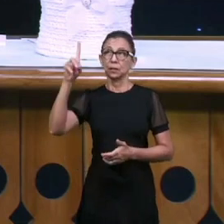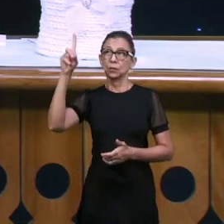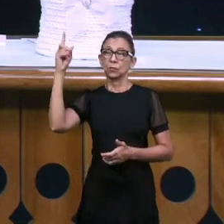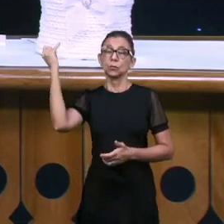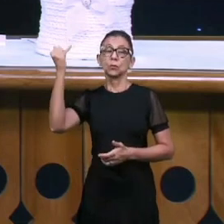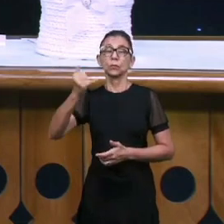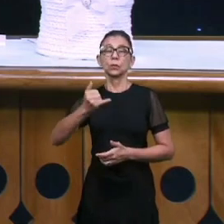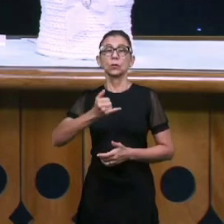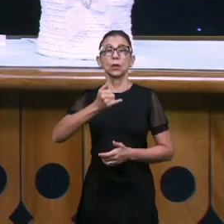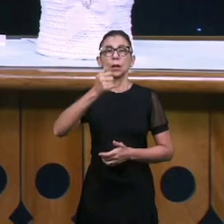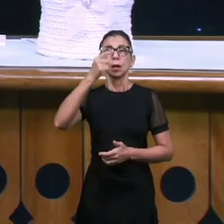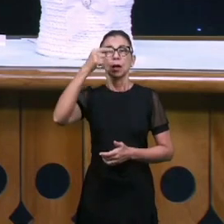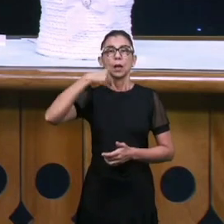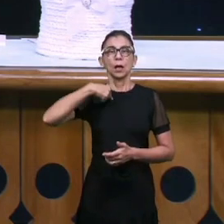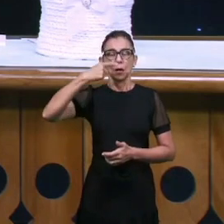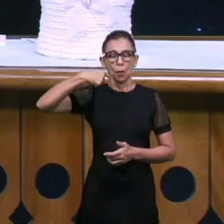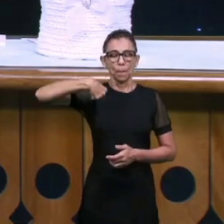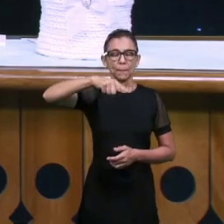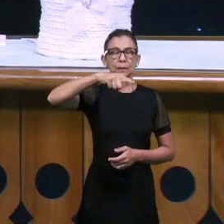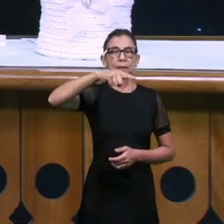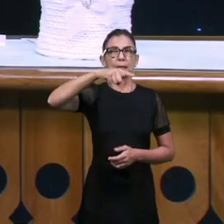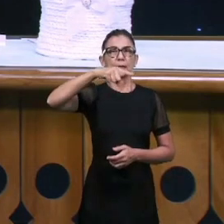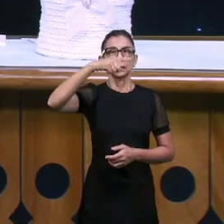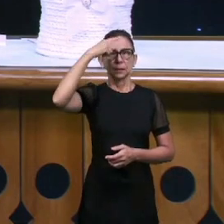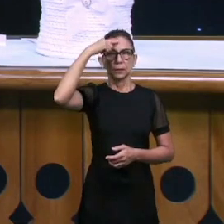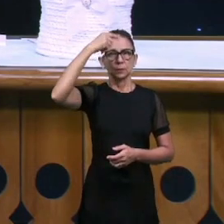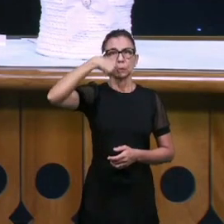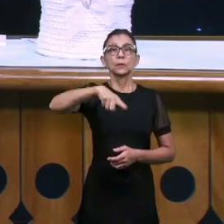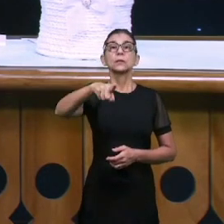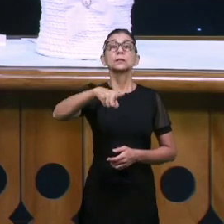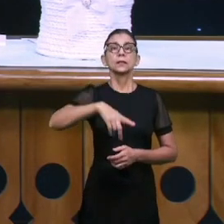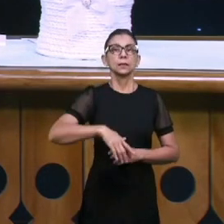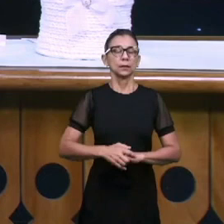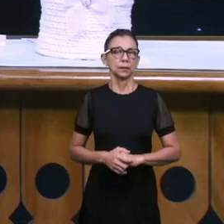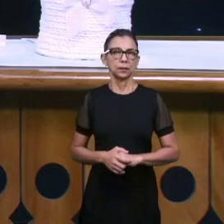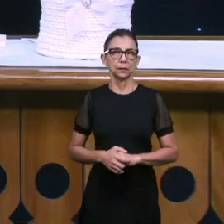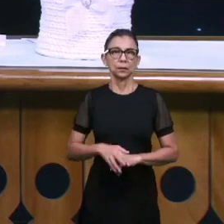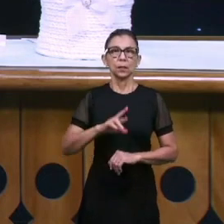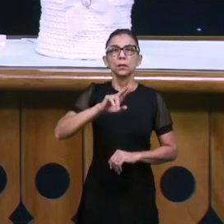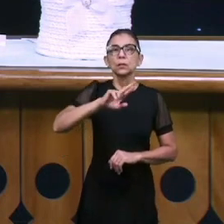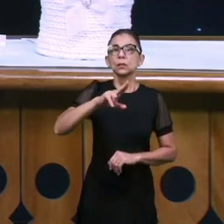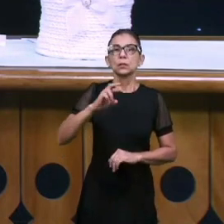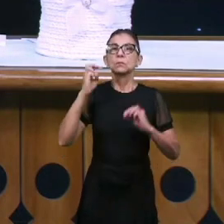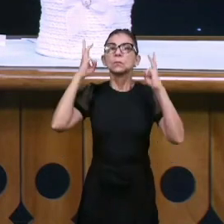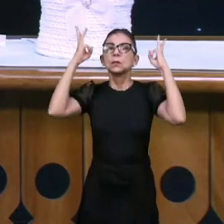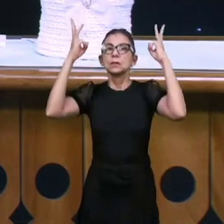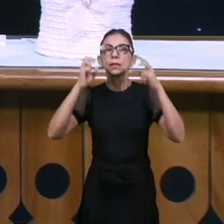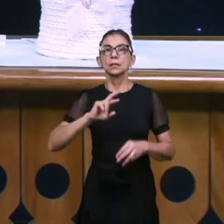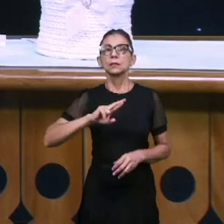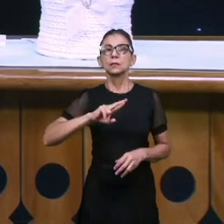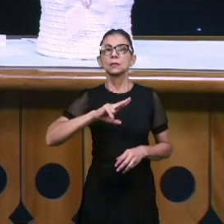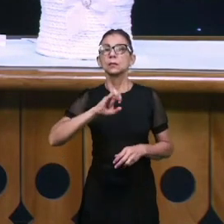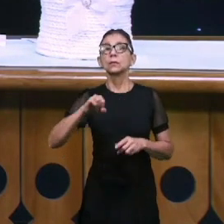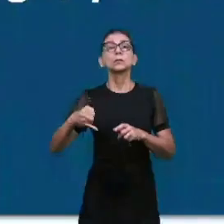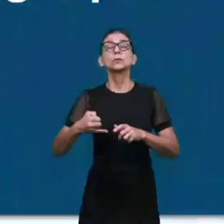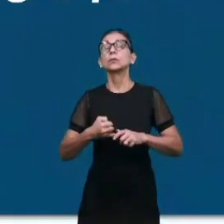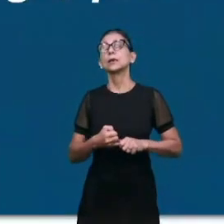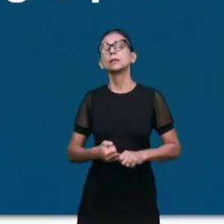Mira que te mando que te esfuerces. Yo te mando, no es Josué, no es Moisés, no es nadie. Yo te estoy